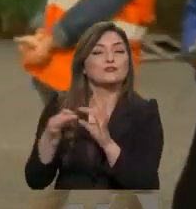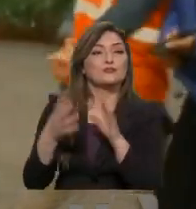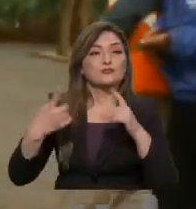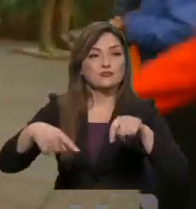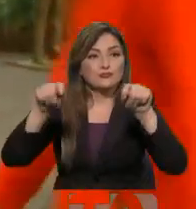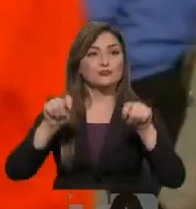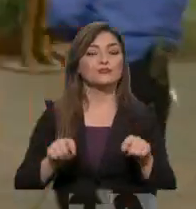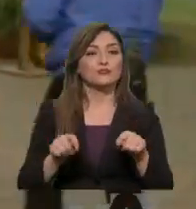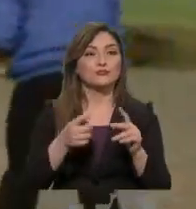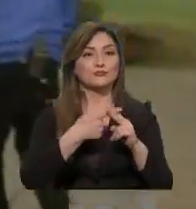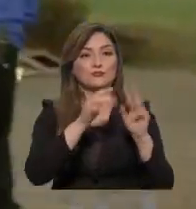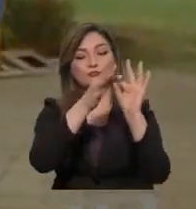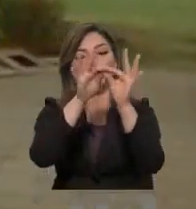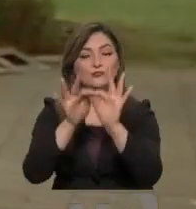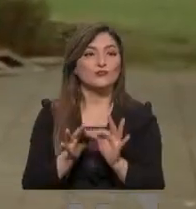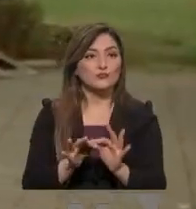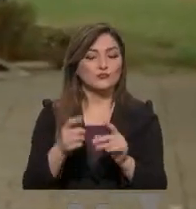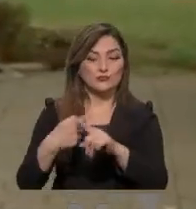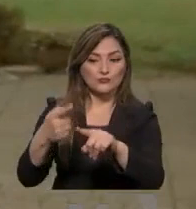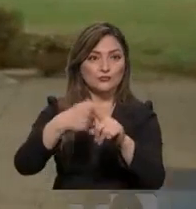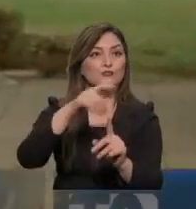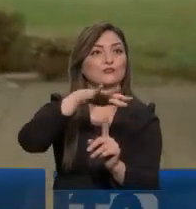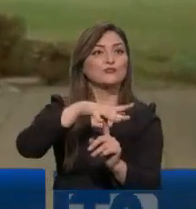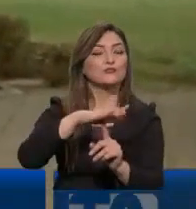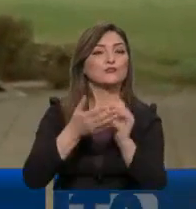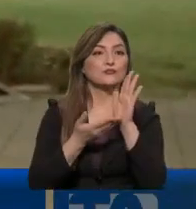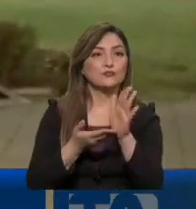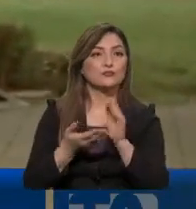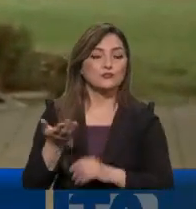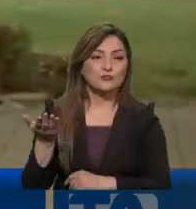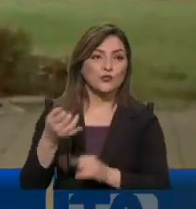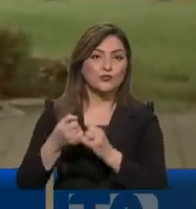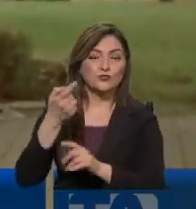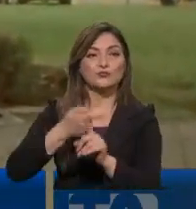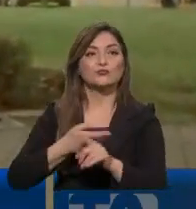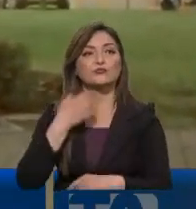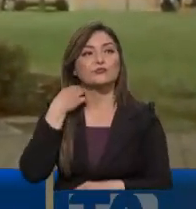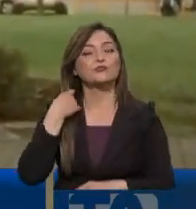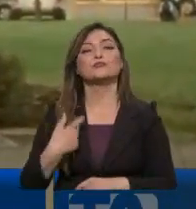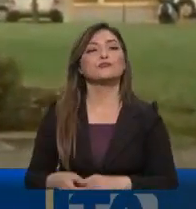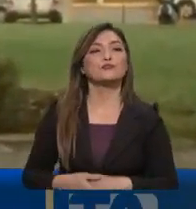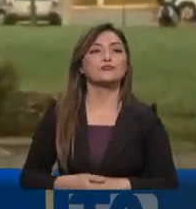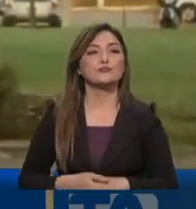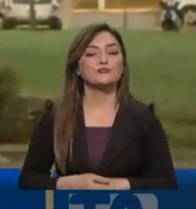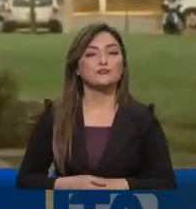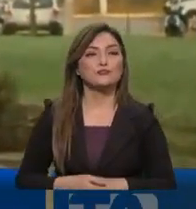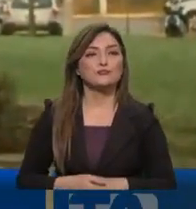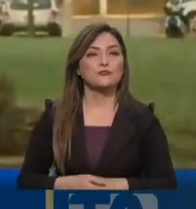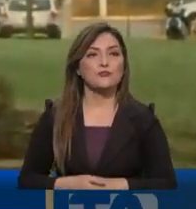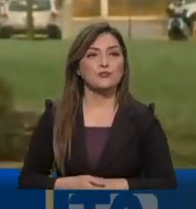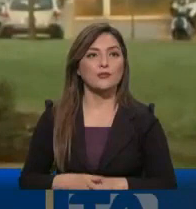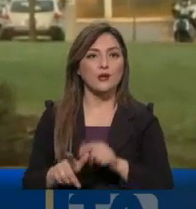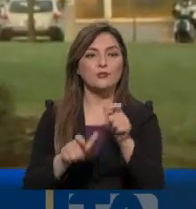para poder dar mantenimiento al perímetro de varios parques, como lo hemos venido haciendo en los últimos meses. Justamente eso le quería preguntar, ¿cómo